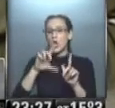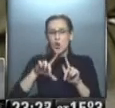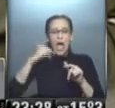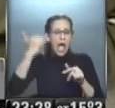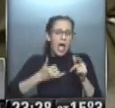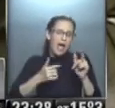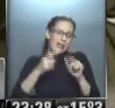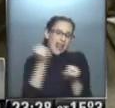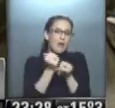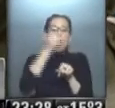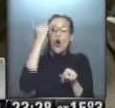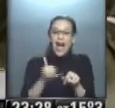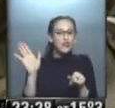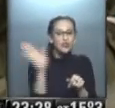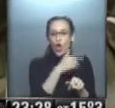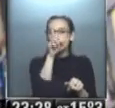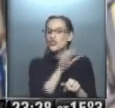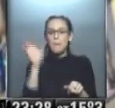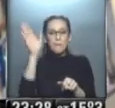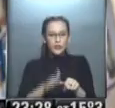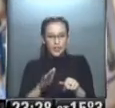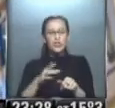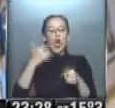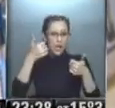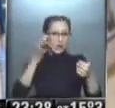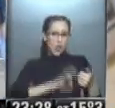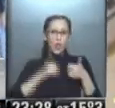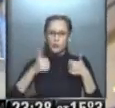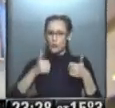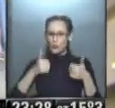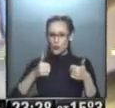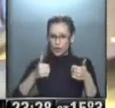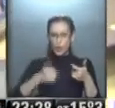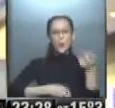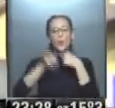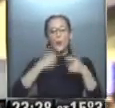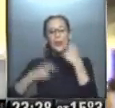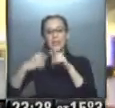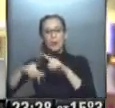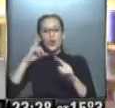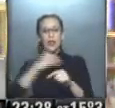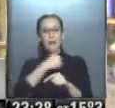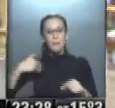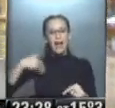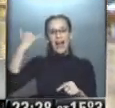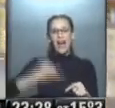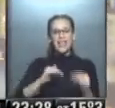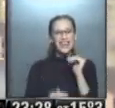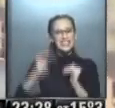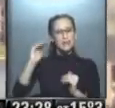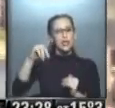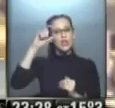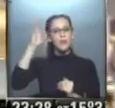desempleo cero y buenas remuneraciones. Las ventas por el Día de la Madre registraron un crecimiento del